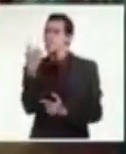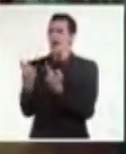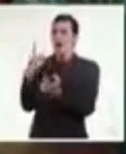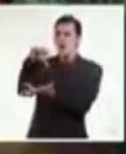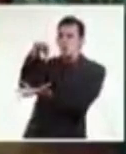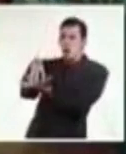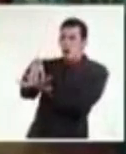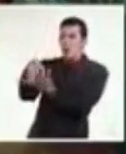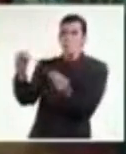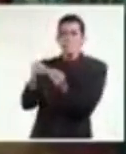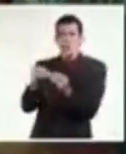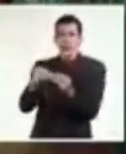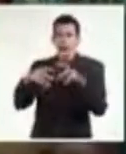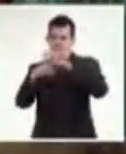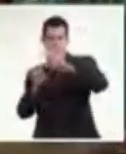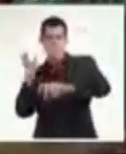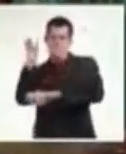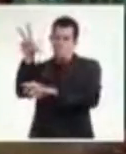era de.